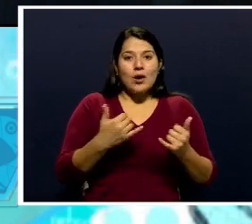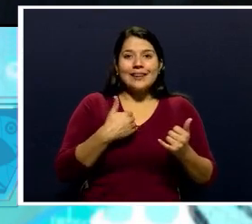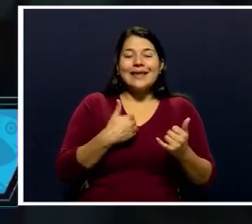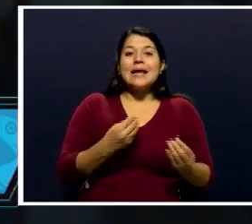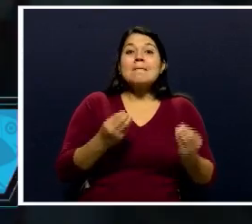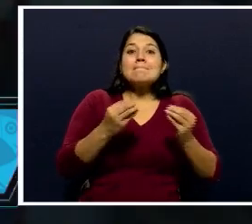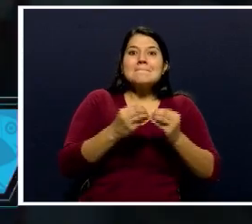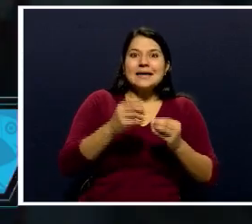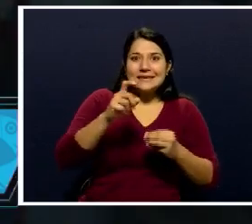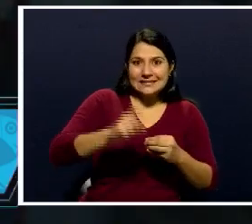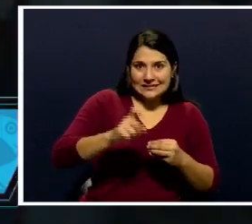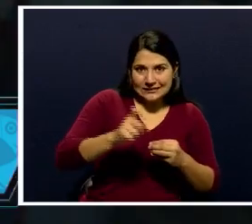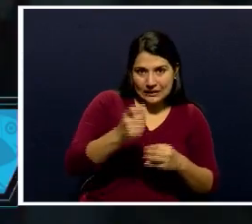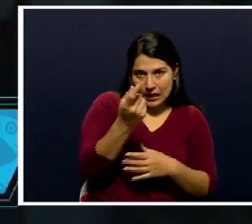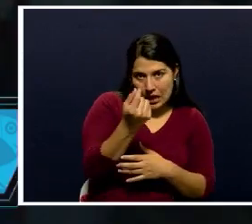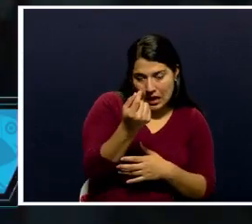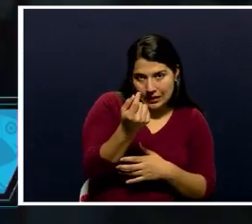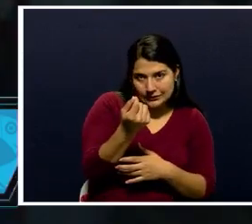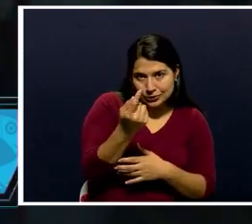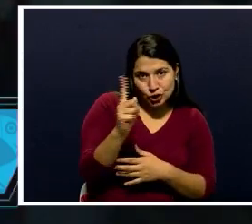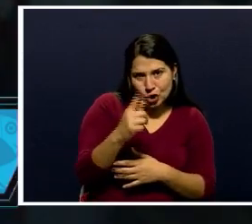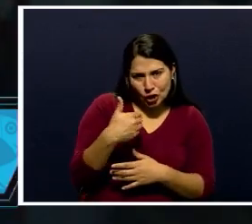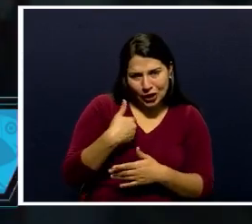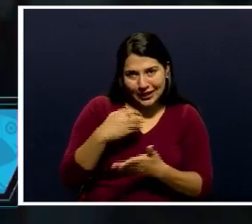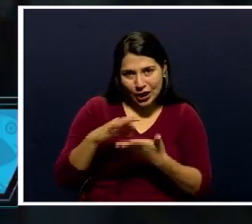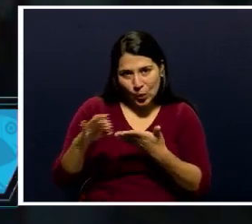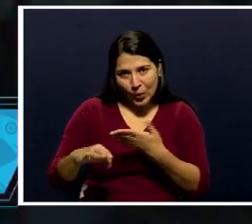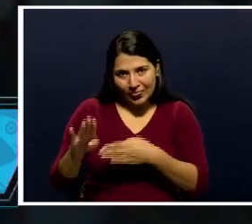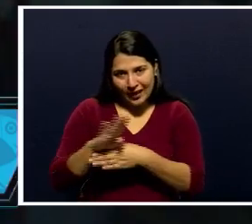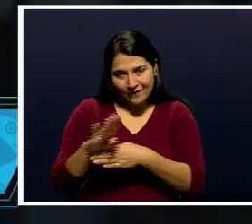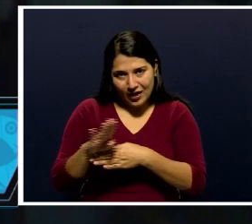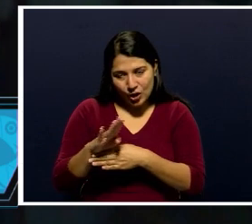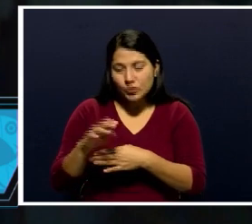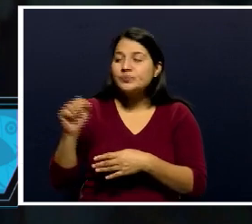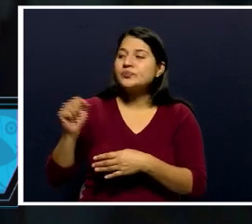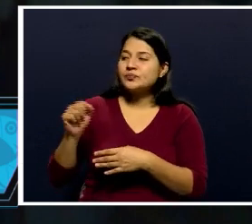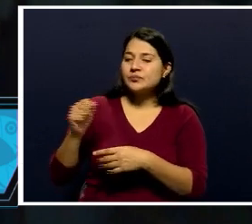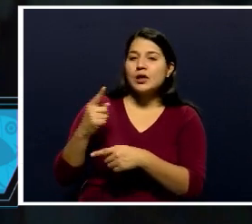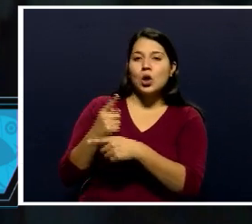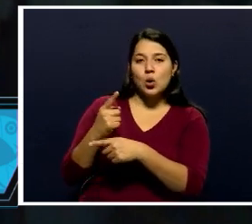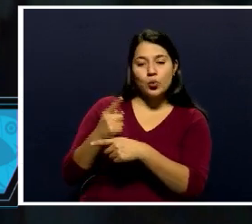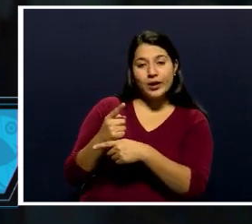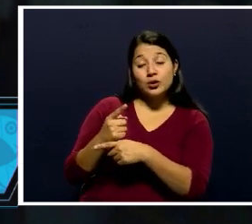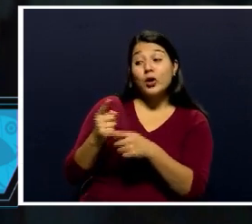Exactamente. Por eso creo que es muy importante que iniciativas